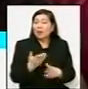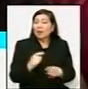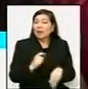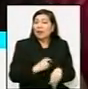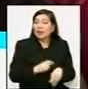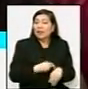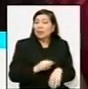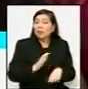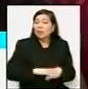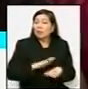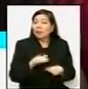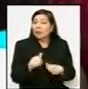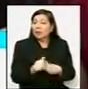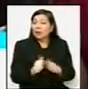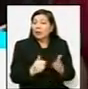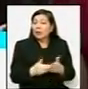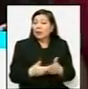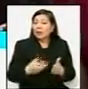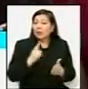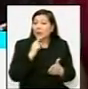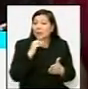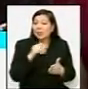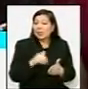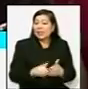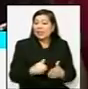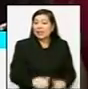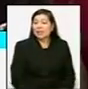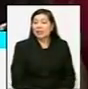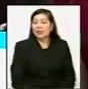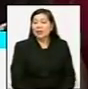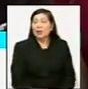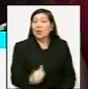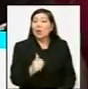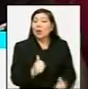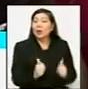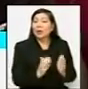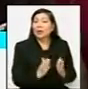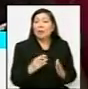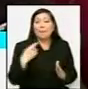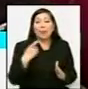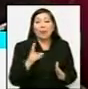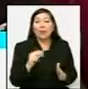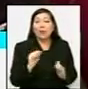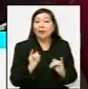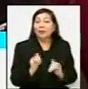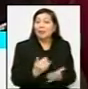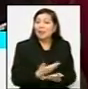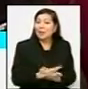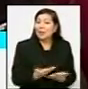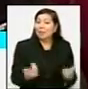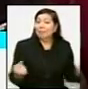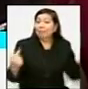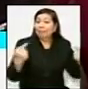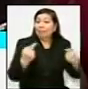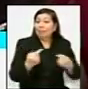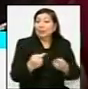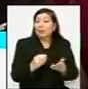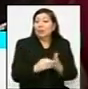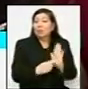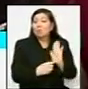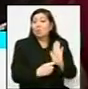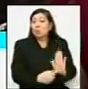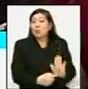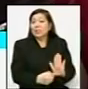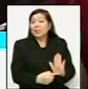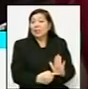periodos, y sobre todo inclusive en los periodos que no son electorales, con lo cual la organización política no deja de existir, al contrario, es muestra de